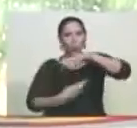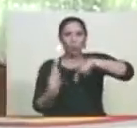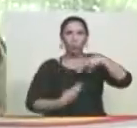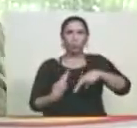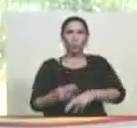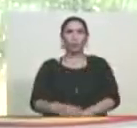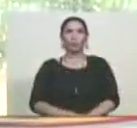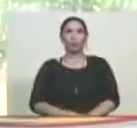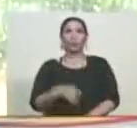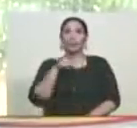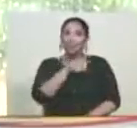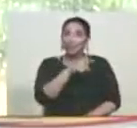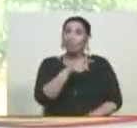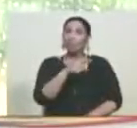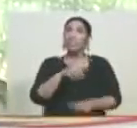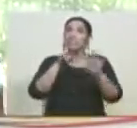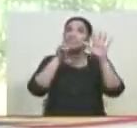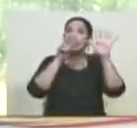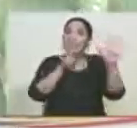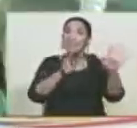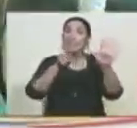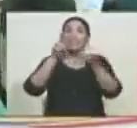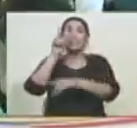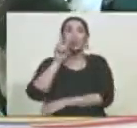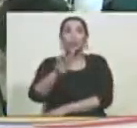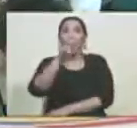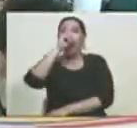revolución. Ella de 72 años.